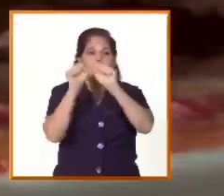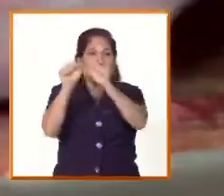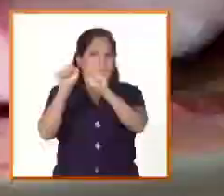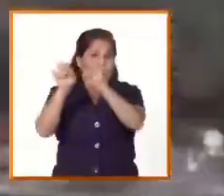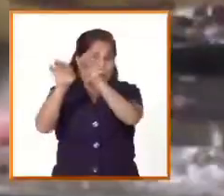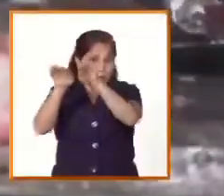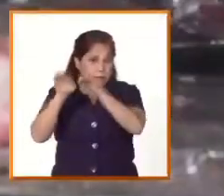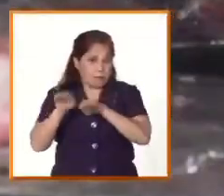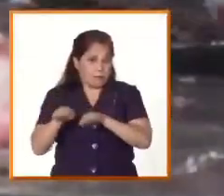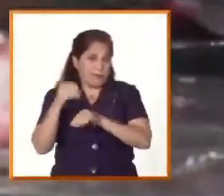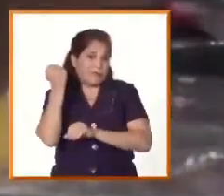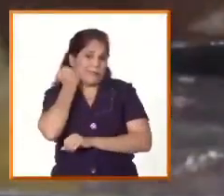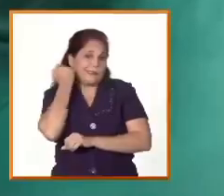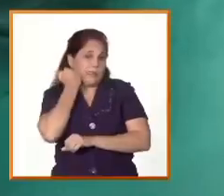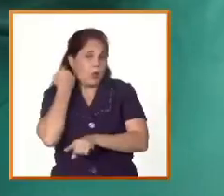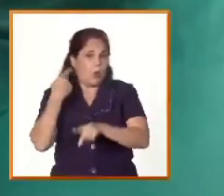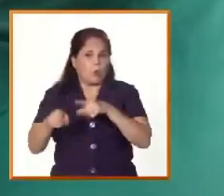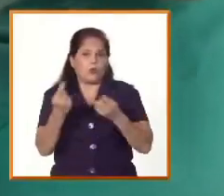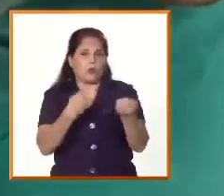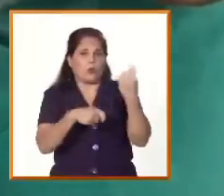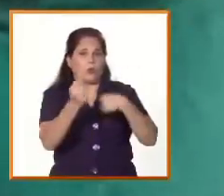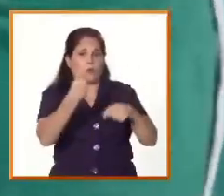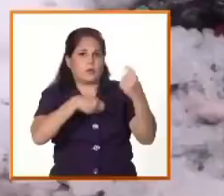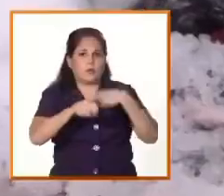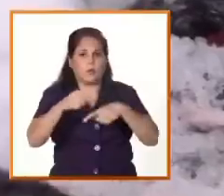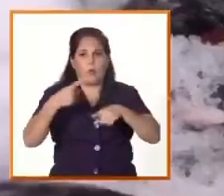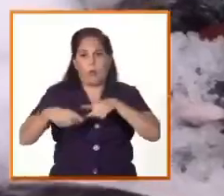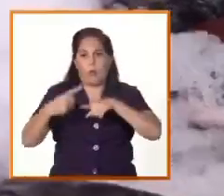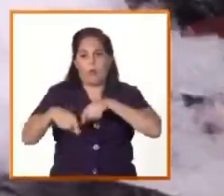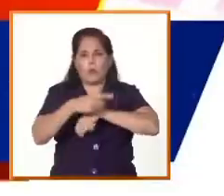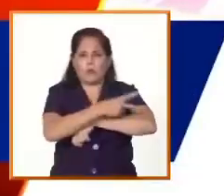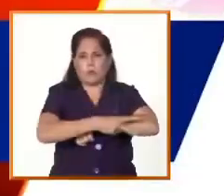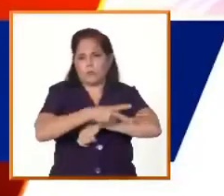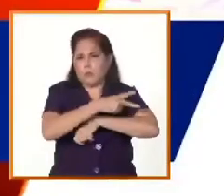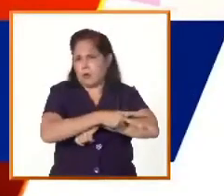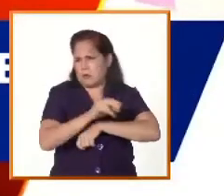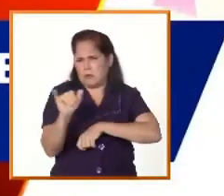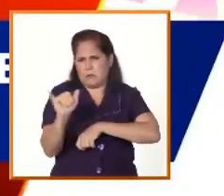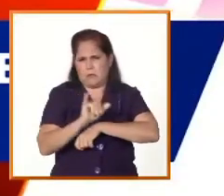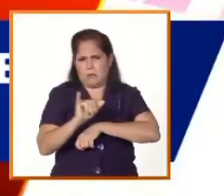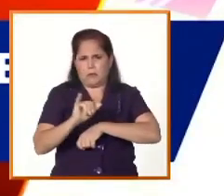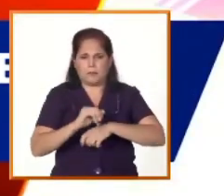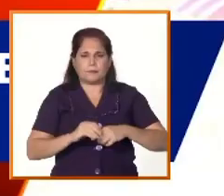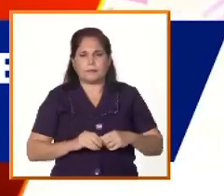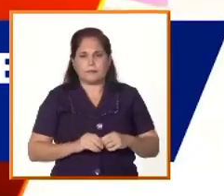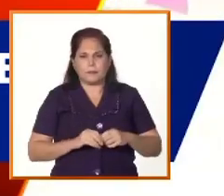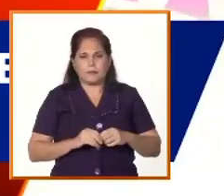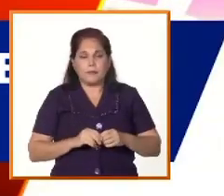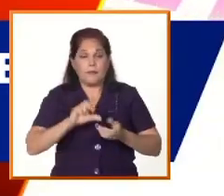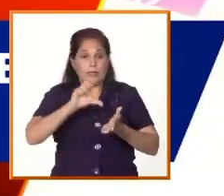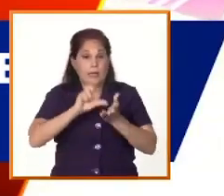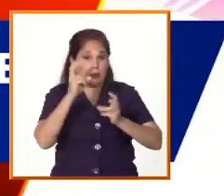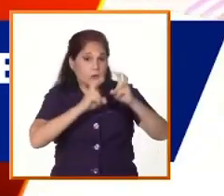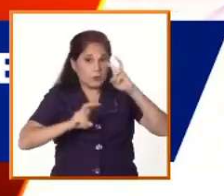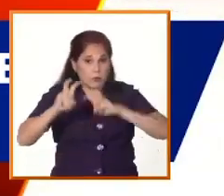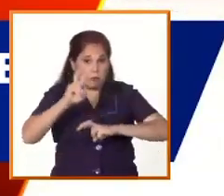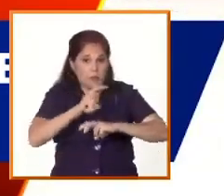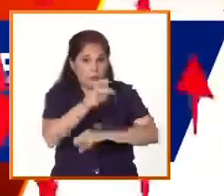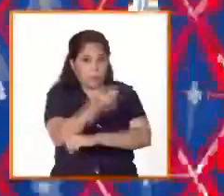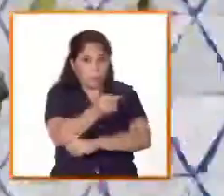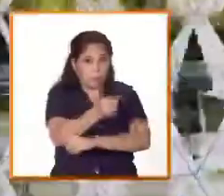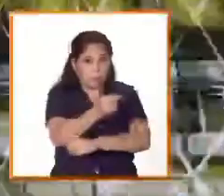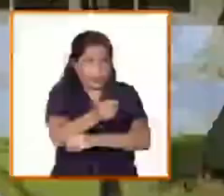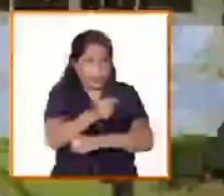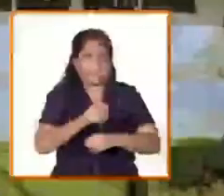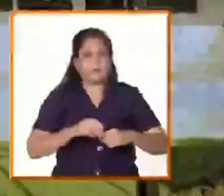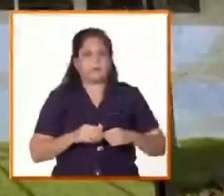exportación y comercialización en el mercado interno mayorista y minorista centro de investigaciones pesqueras